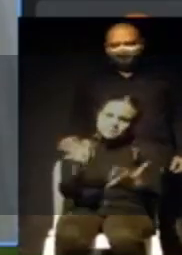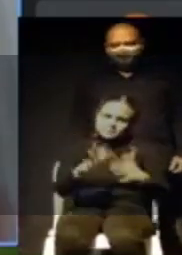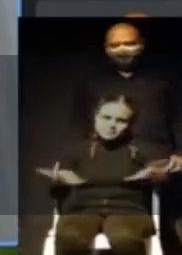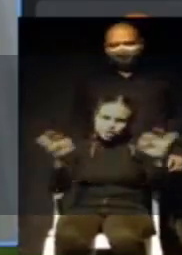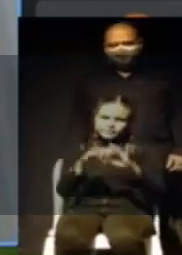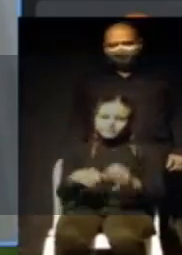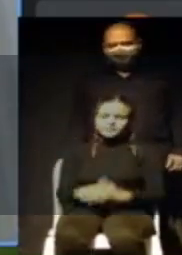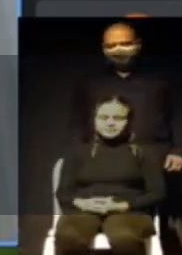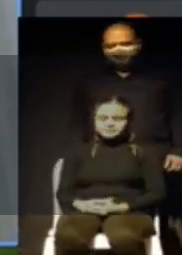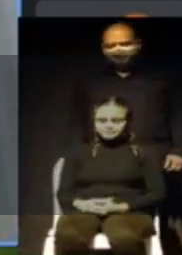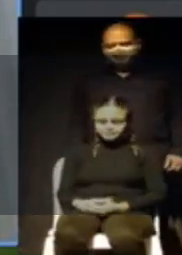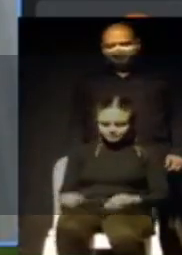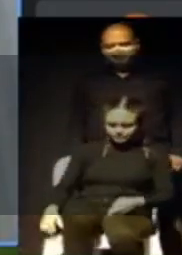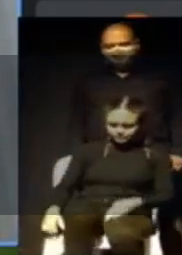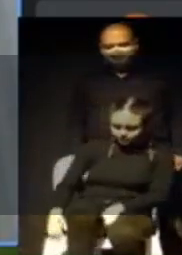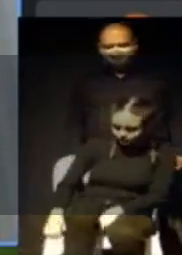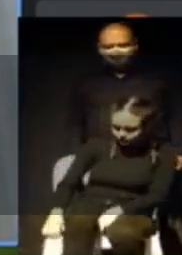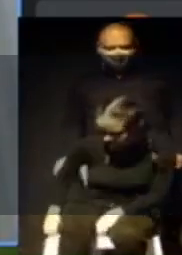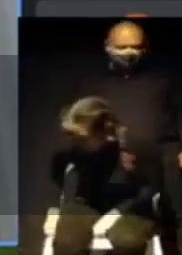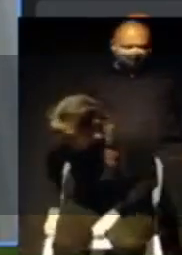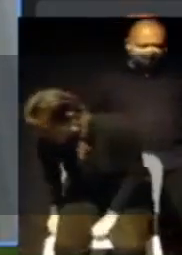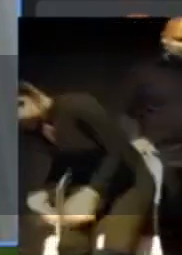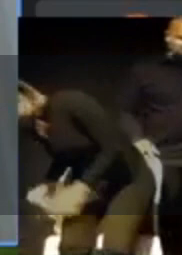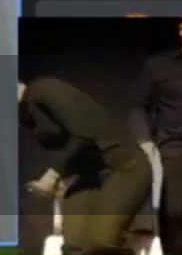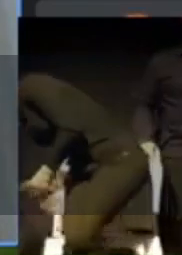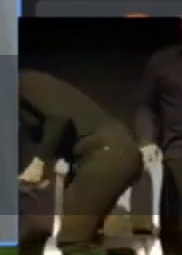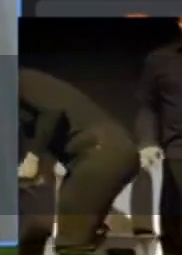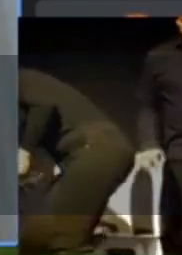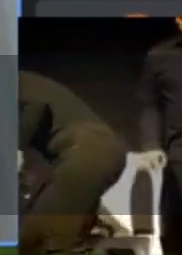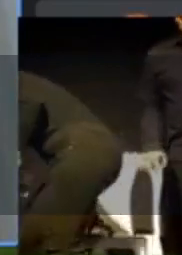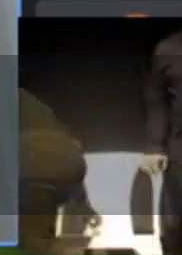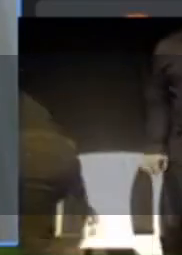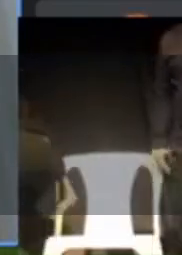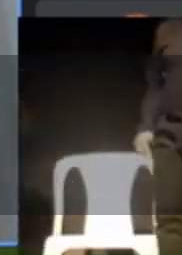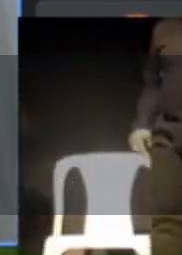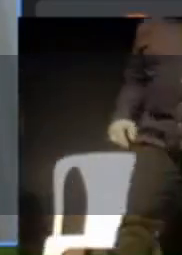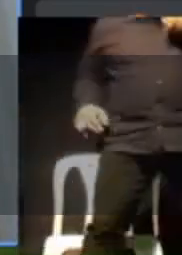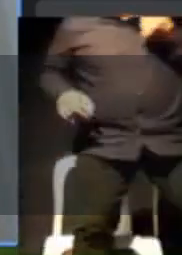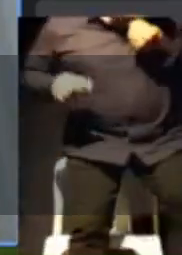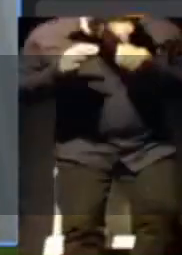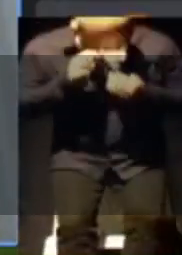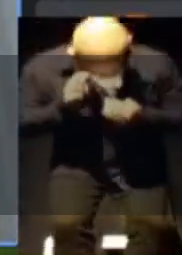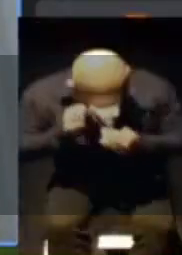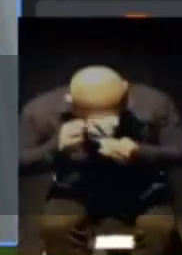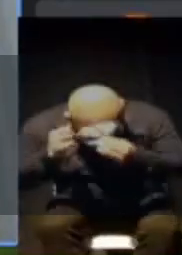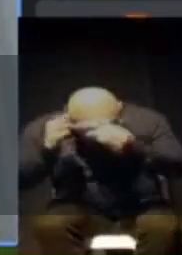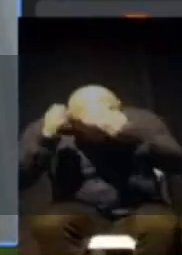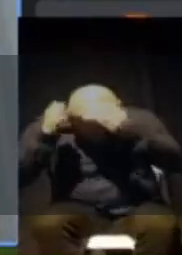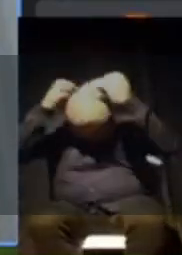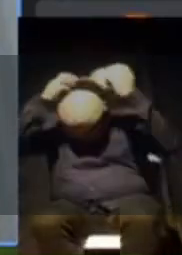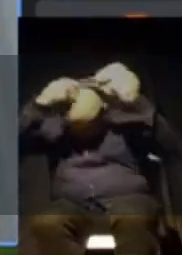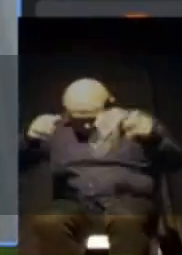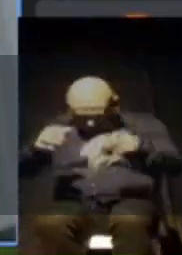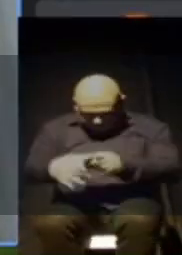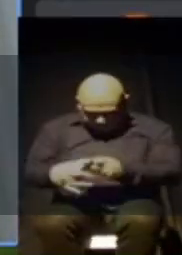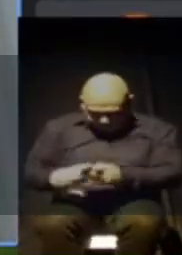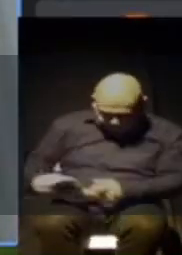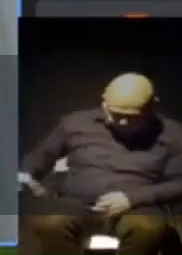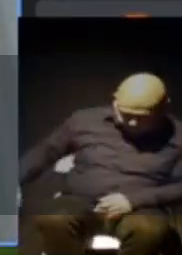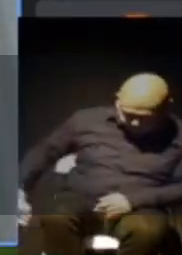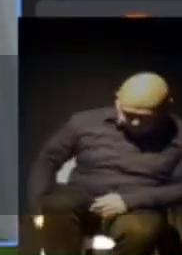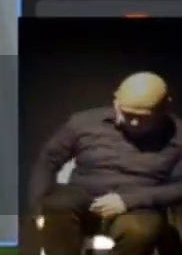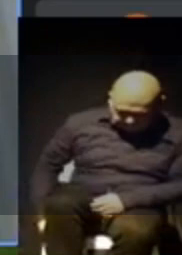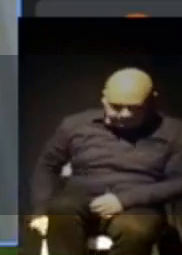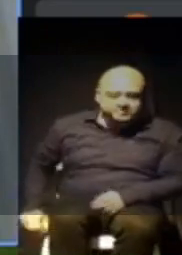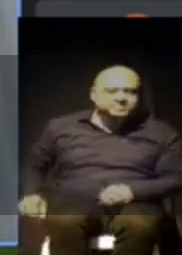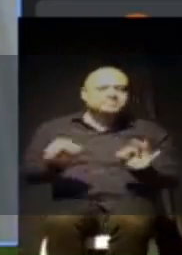apartado, y para ir también concluyendo, presento entonces elementos